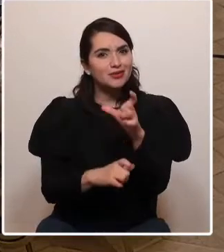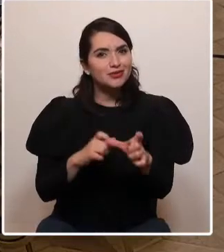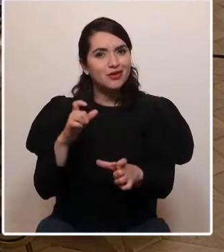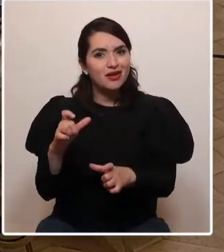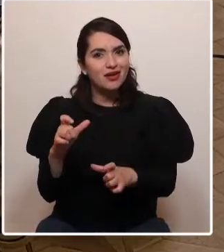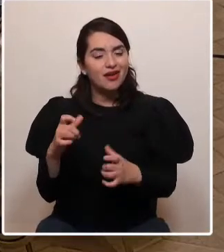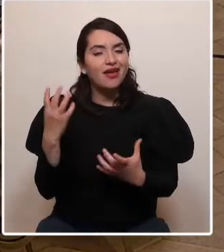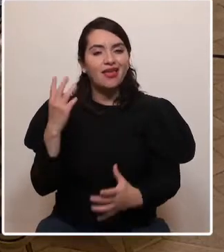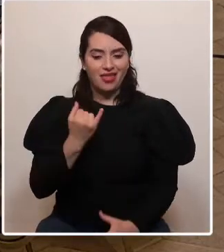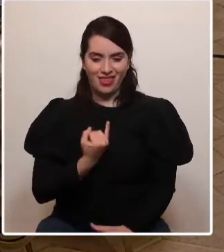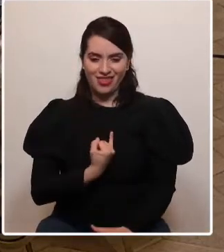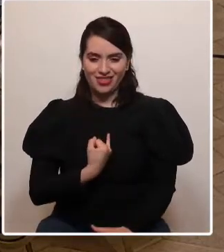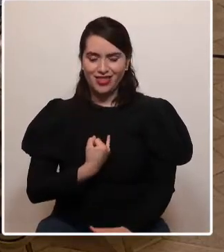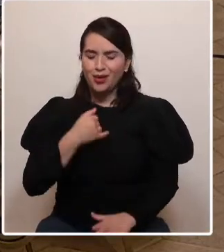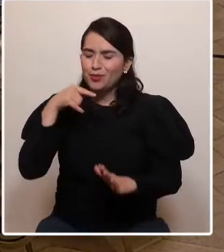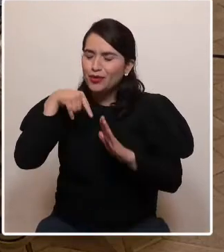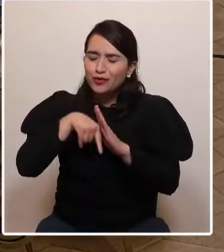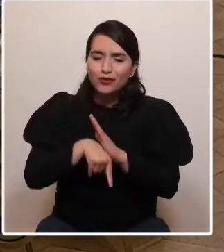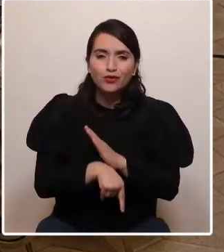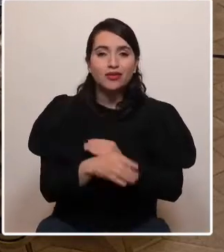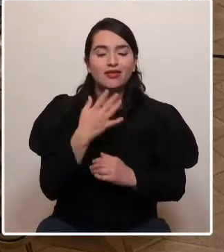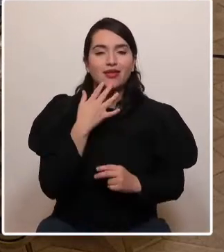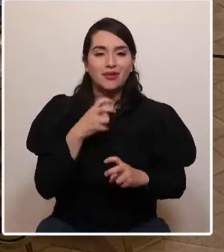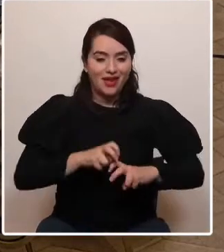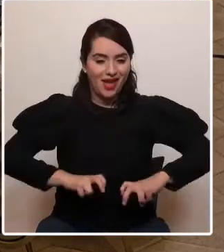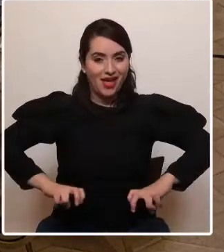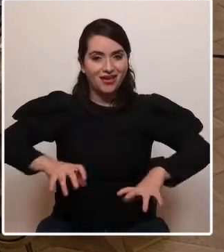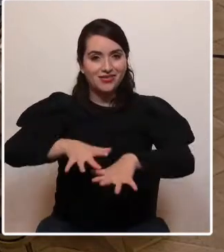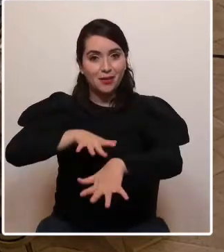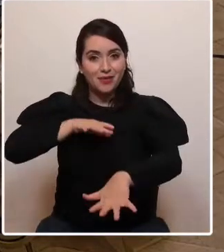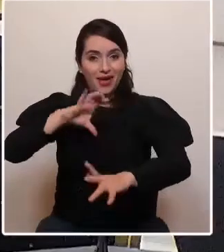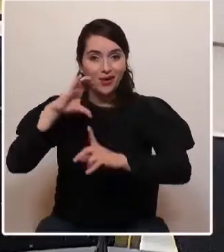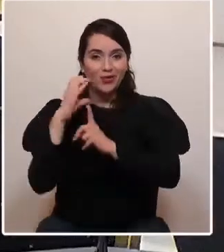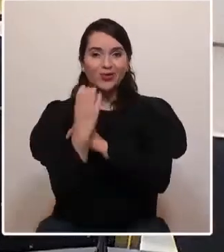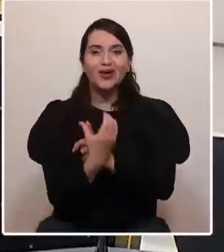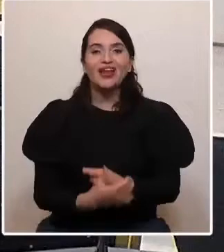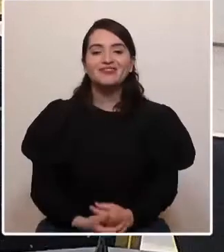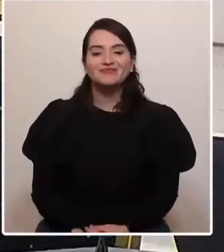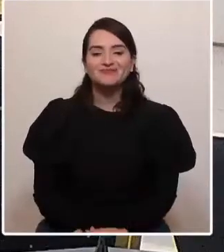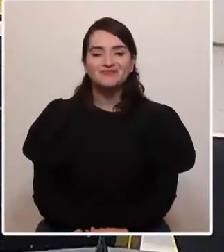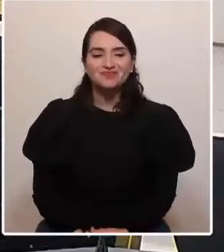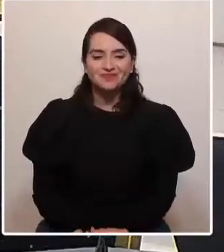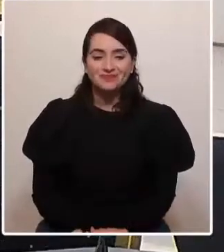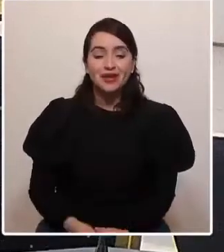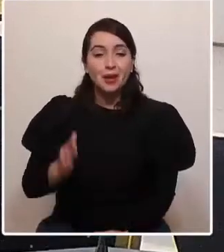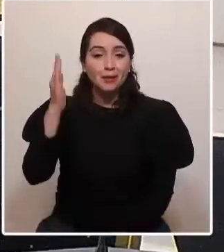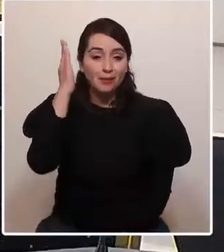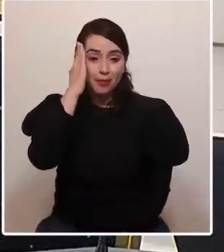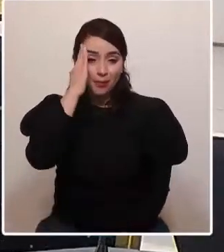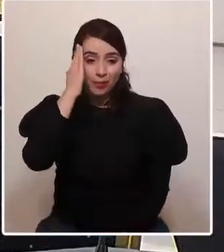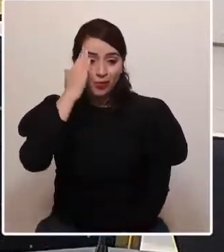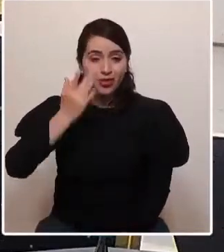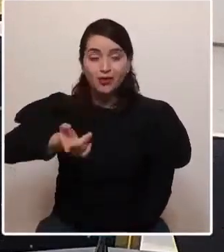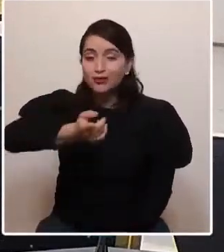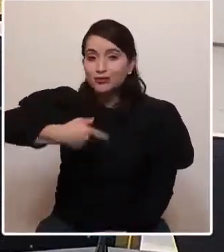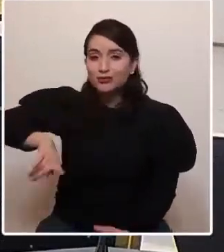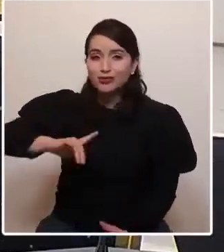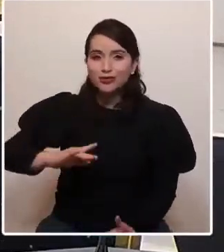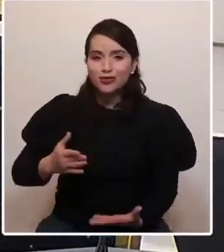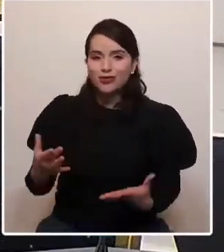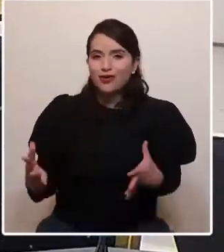nuestras identidades profundas en asambleas culturales. Desde el espacio de la memoria fuimos construyendo